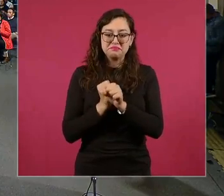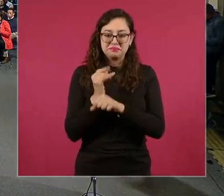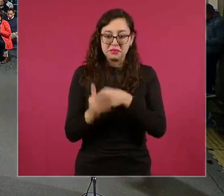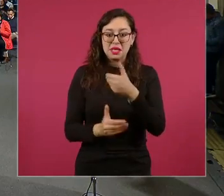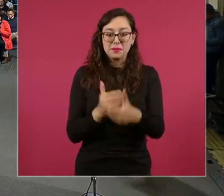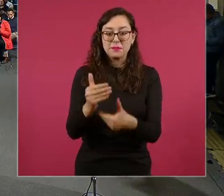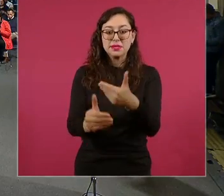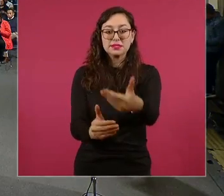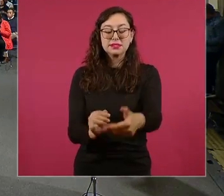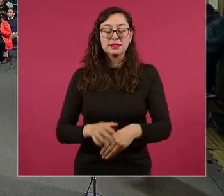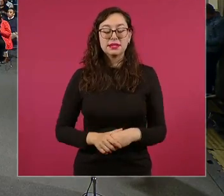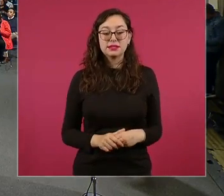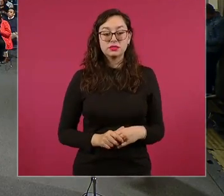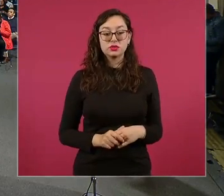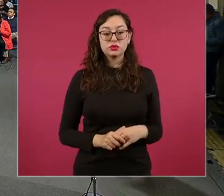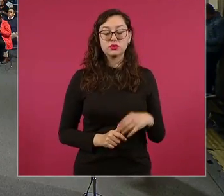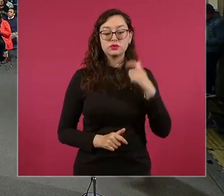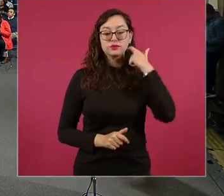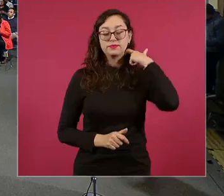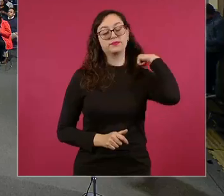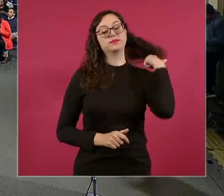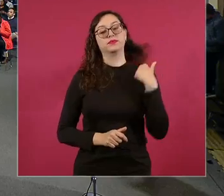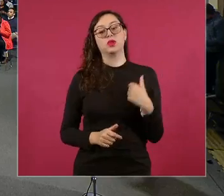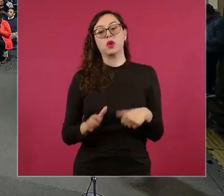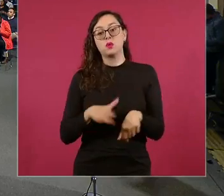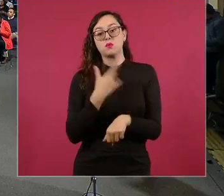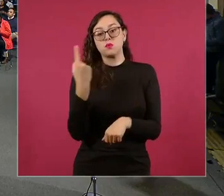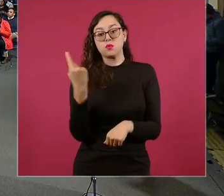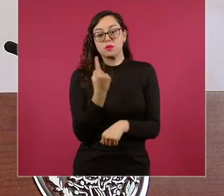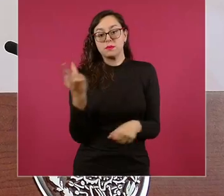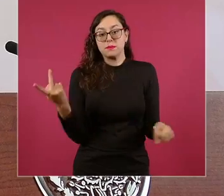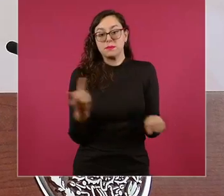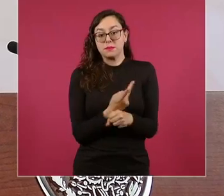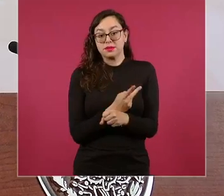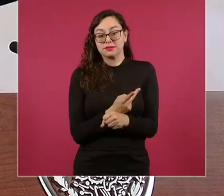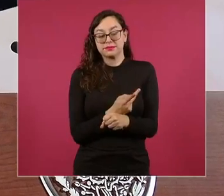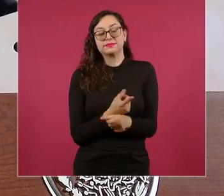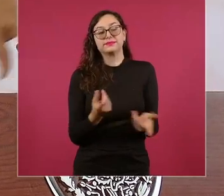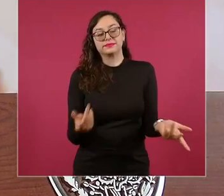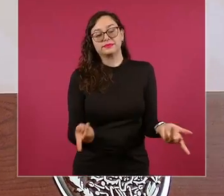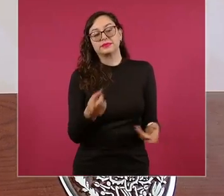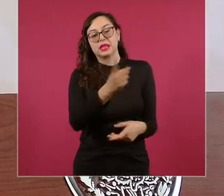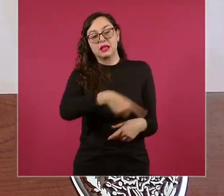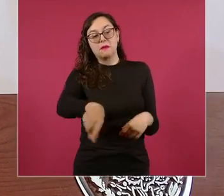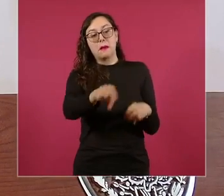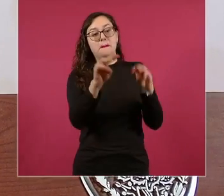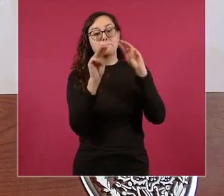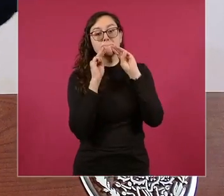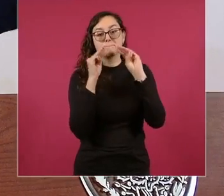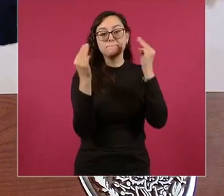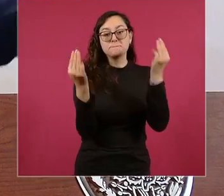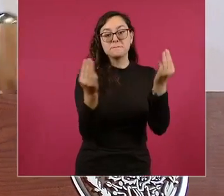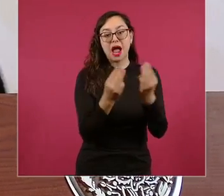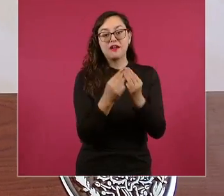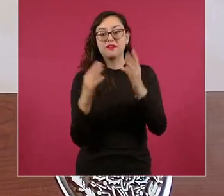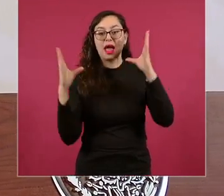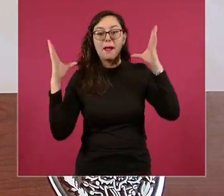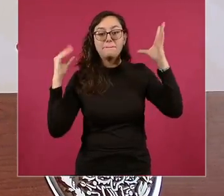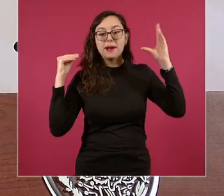en los sótanos de las mafias hay